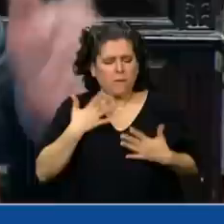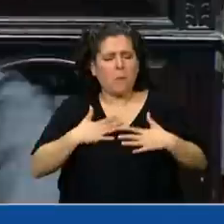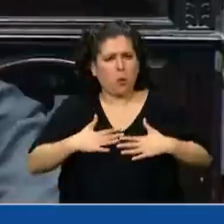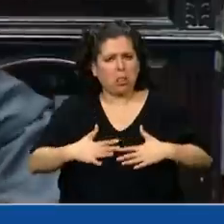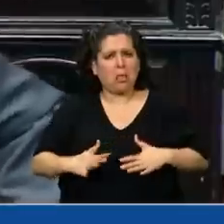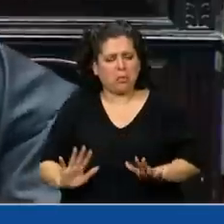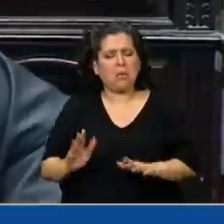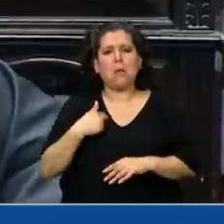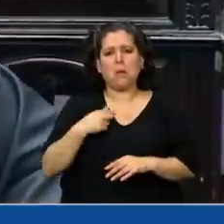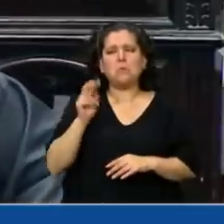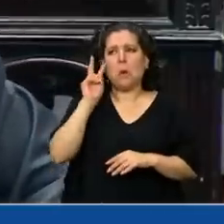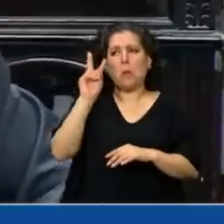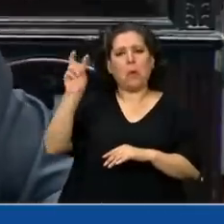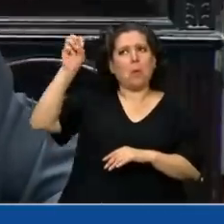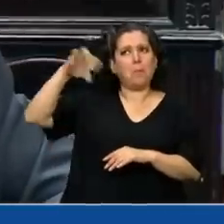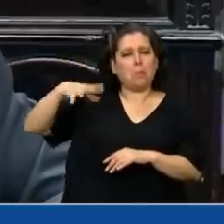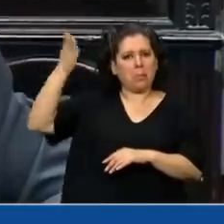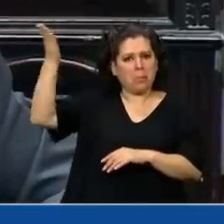están arriba, bienvenido.